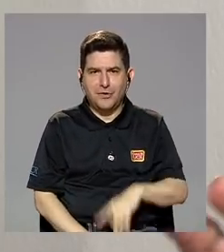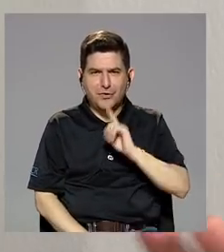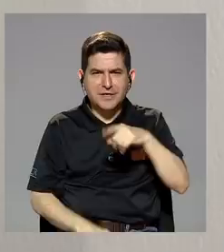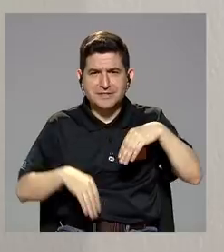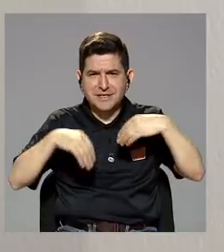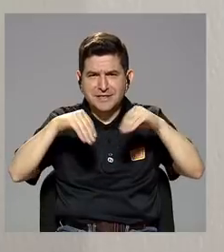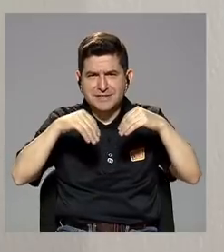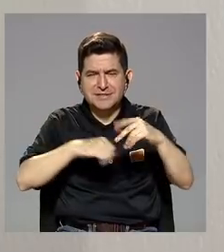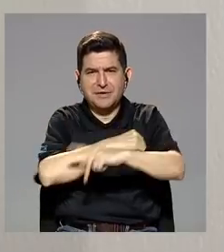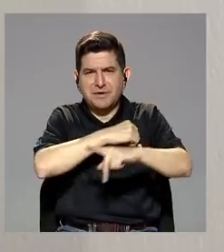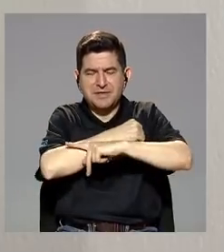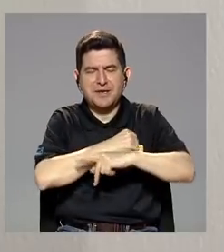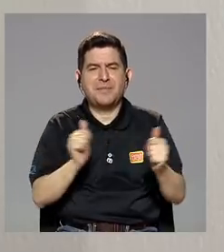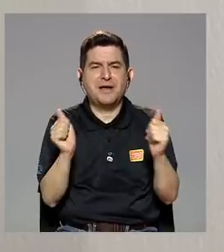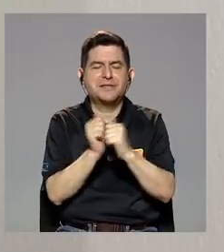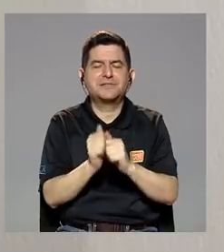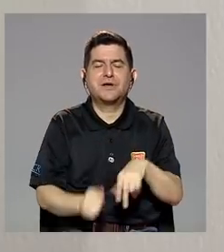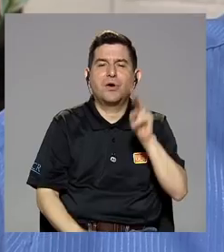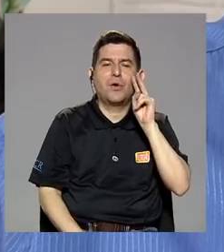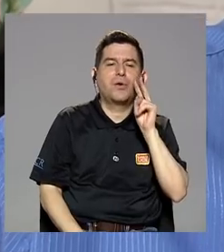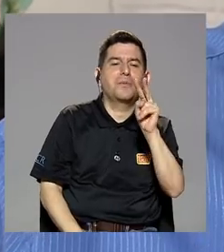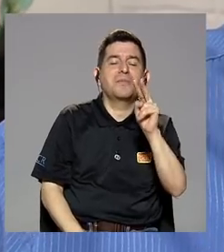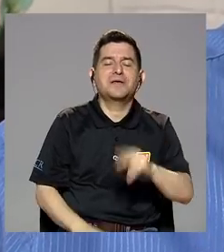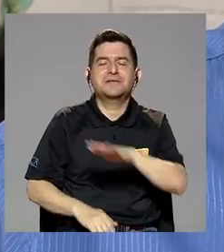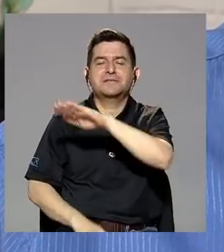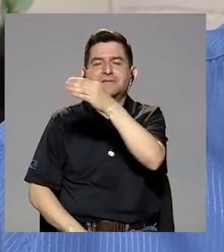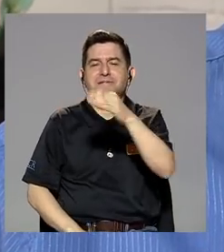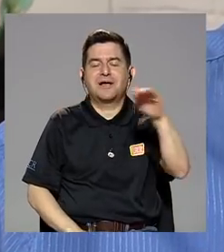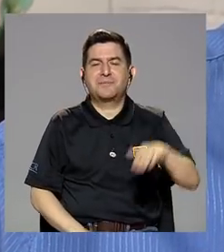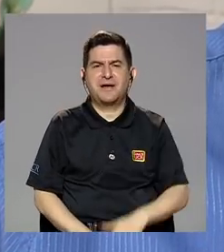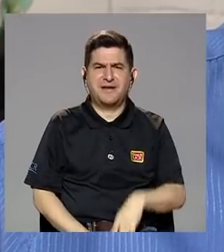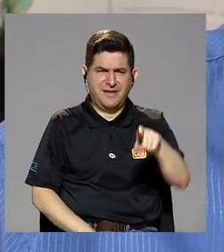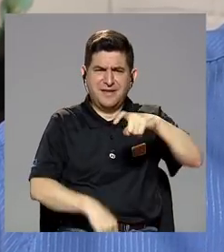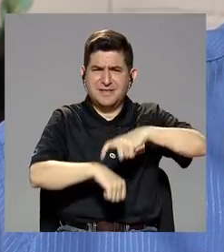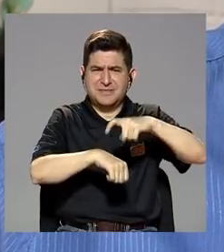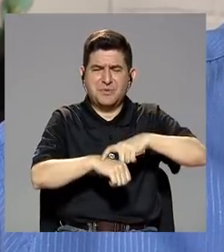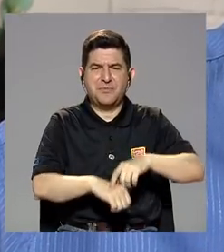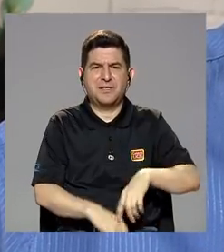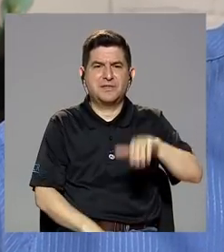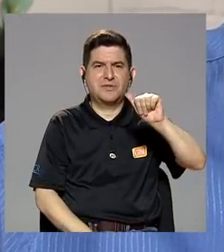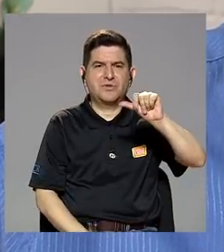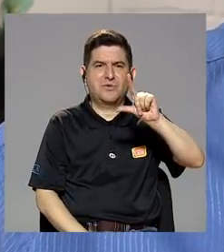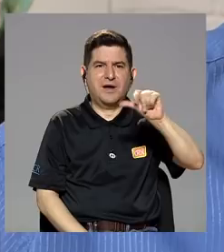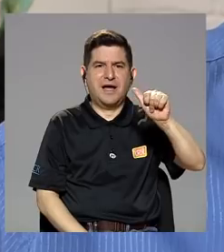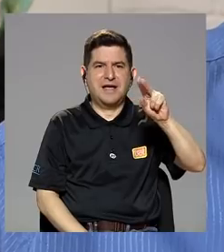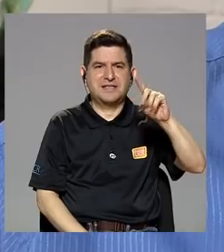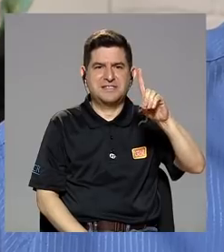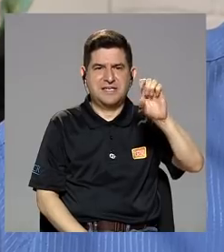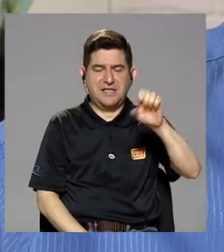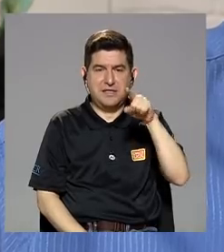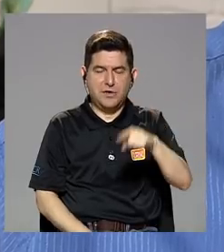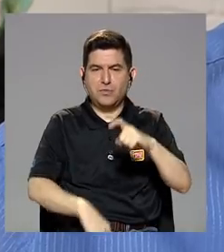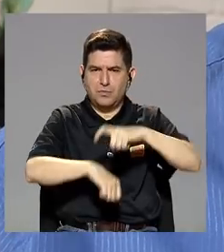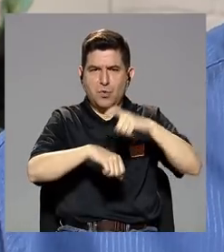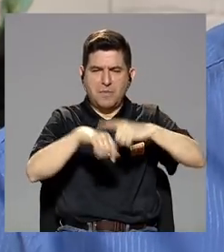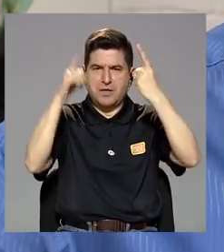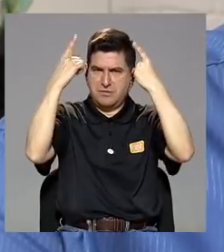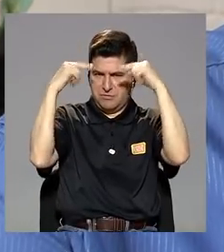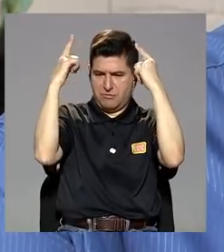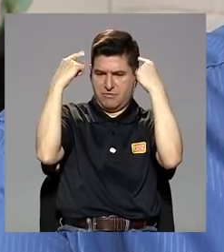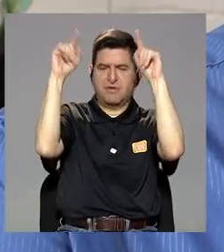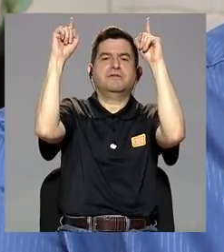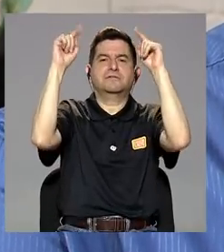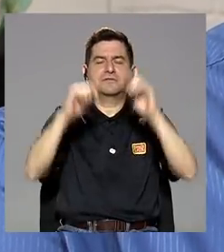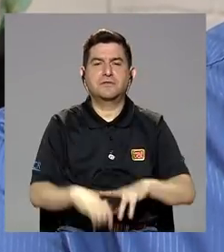dice se vende para ir con vista al mar estaba allende en ese momento y usted estaba viviendo tal vez su momento más exitoso no